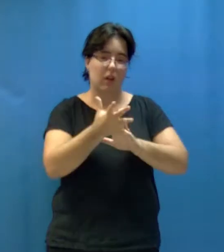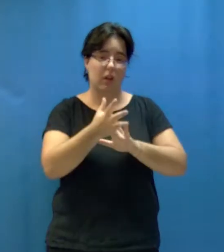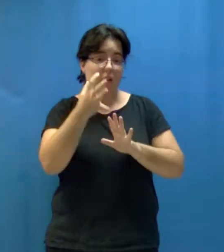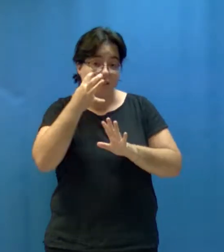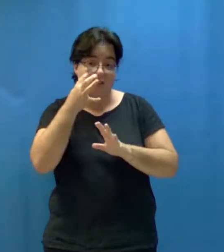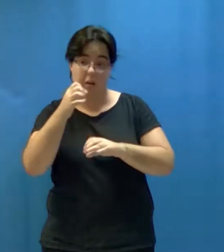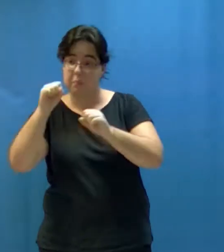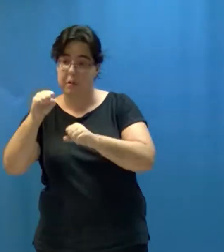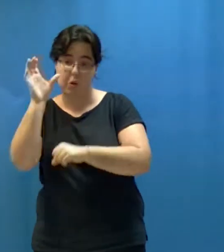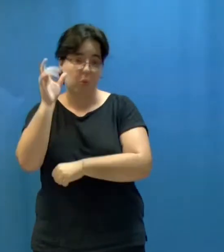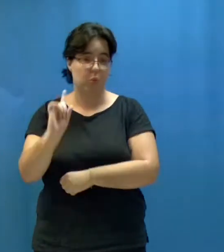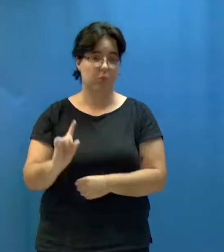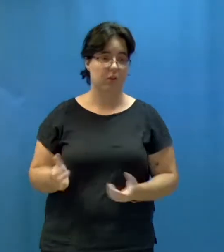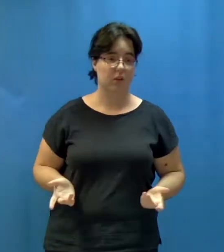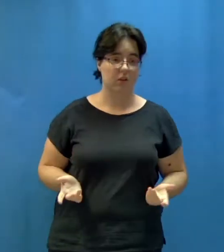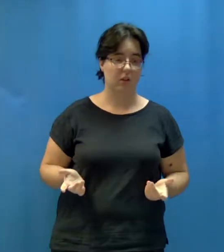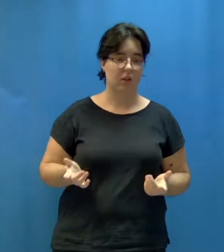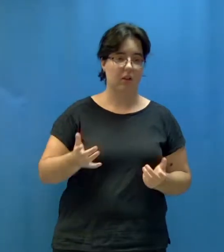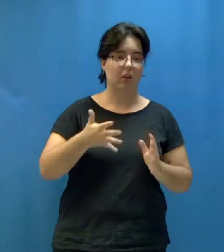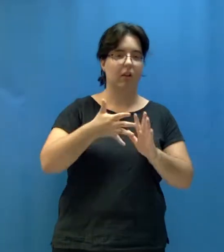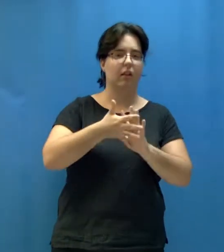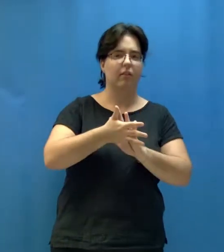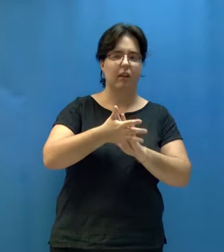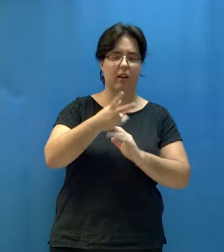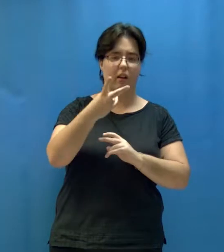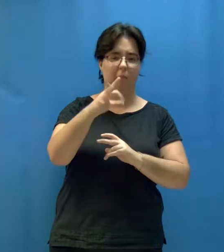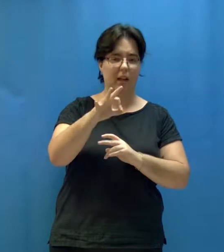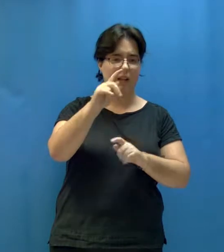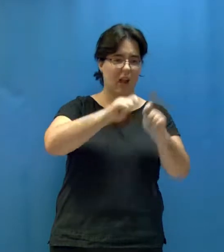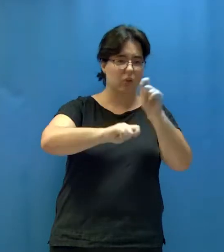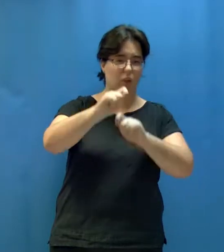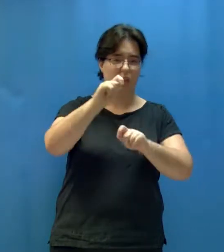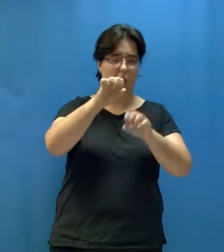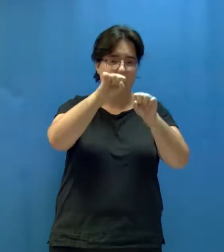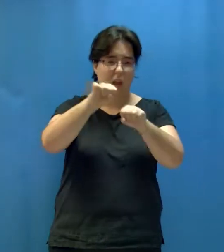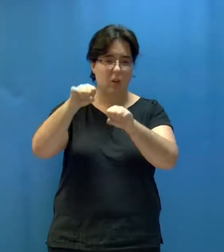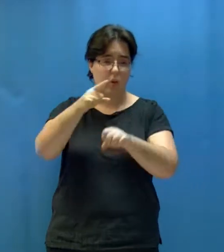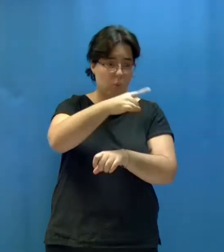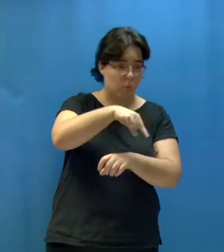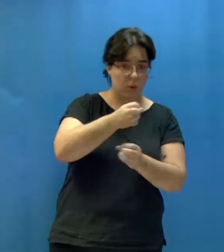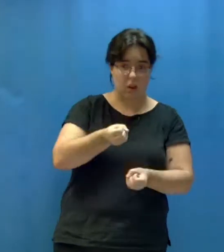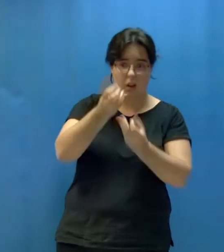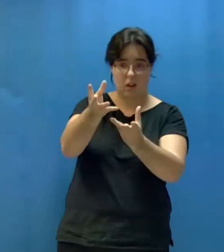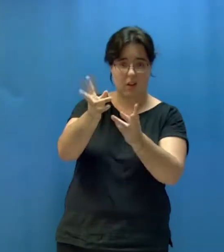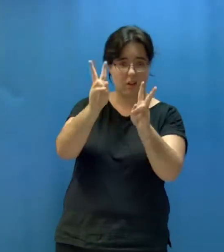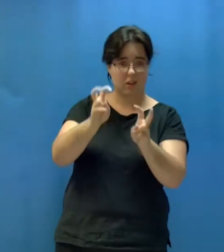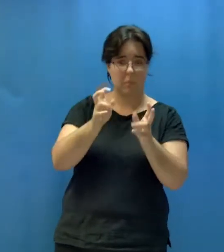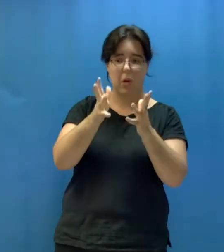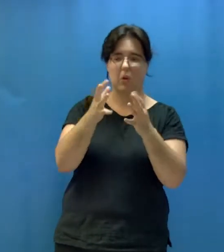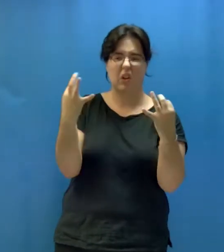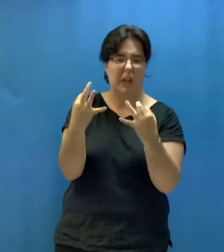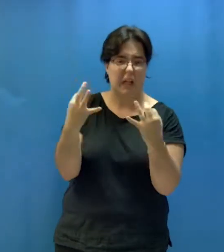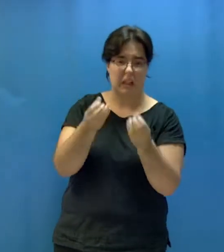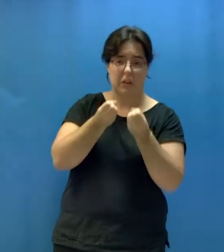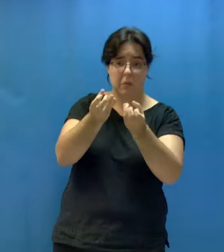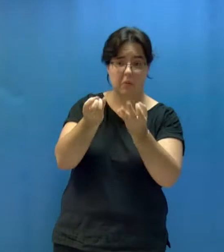un Consejo Local de Personas Mayores que engloba a más de 20 asociaciones y ustedes no les han informado absolutamente de nada sobre el funcionamiento o lo que supondrá la creación